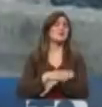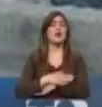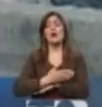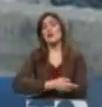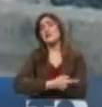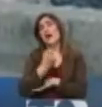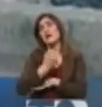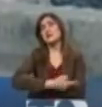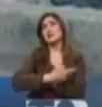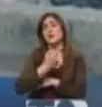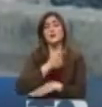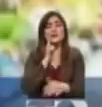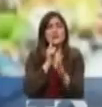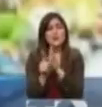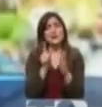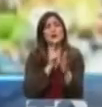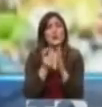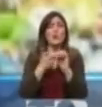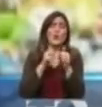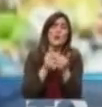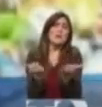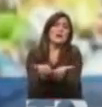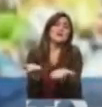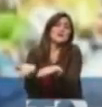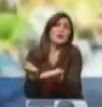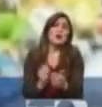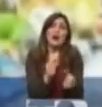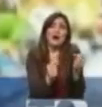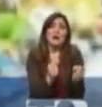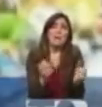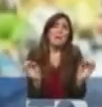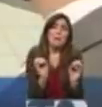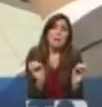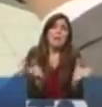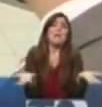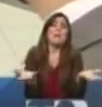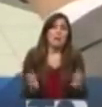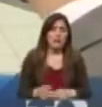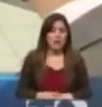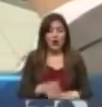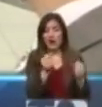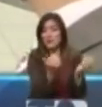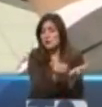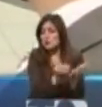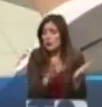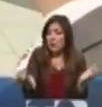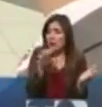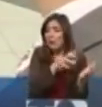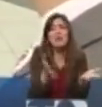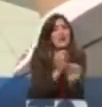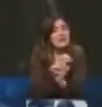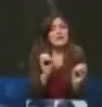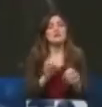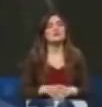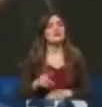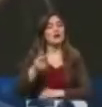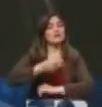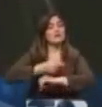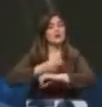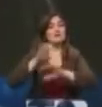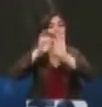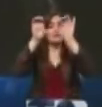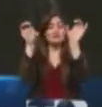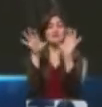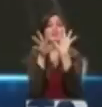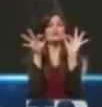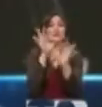varias denuncias ciudadanas sobre problemas con la recolección de basura en la capital. Pero según Juan Pablo Muñoz, gerente de Emaseo, en este momento